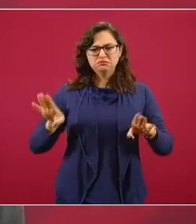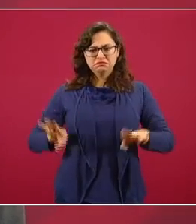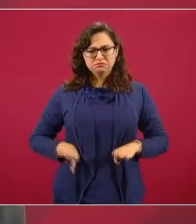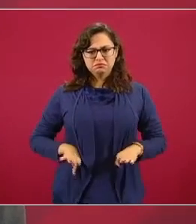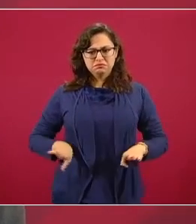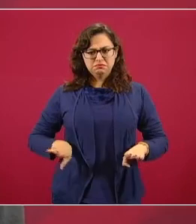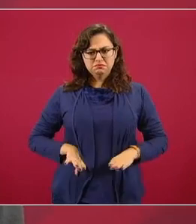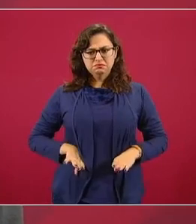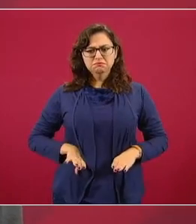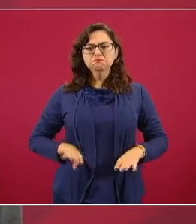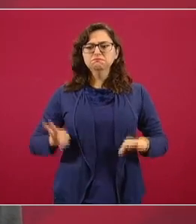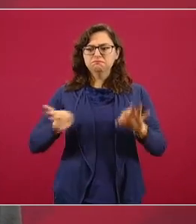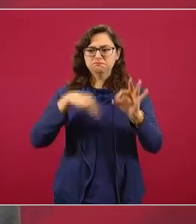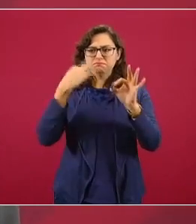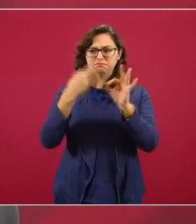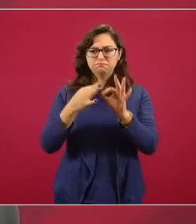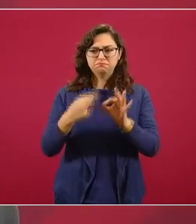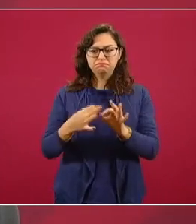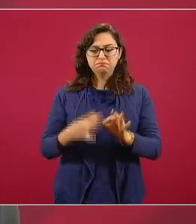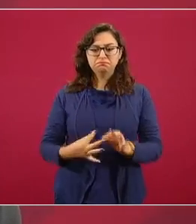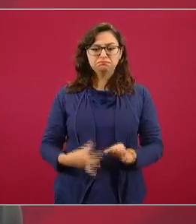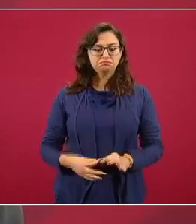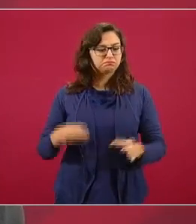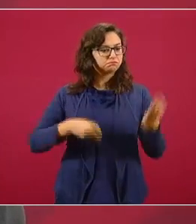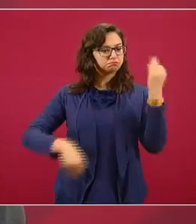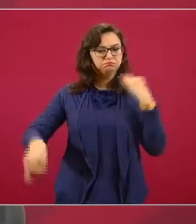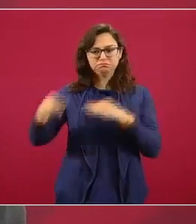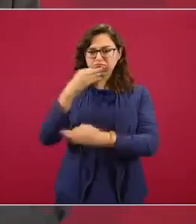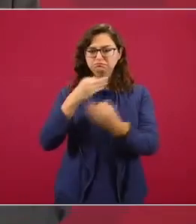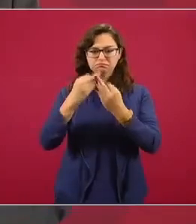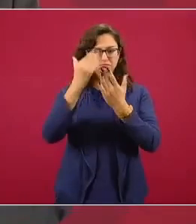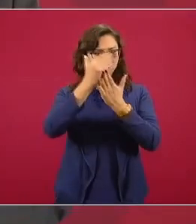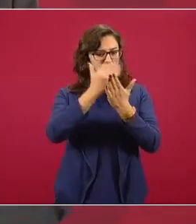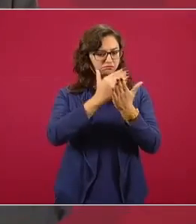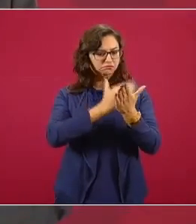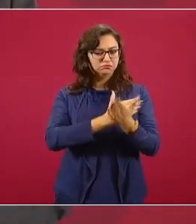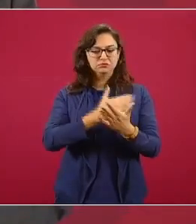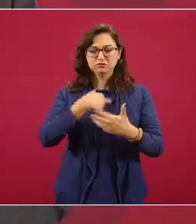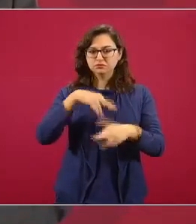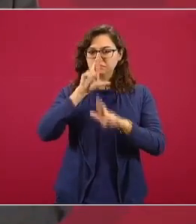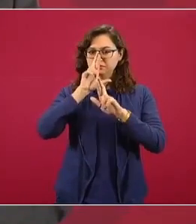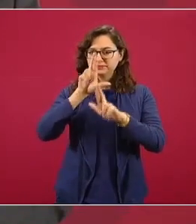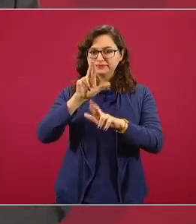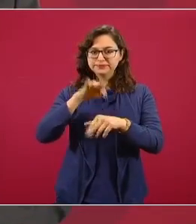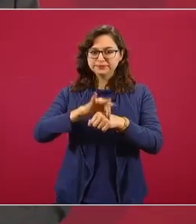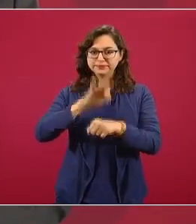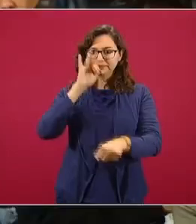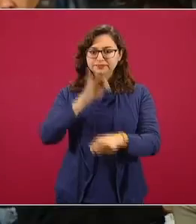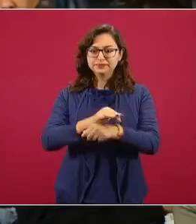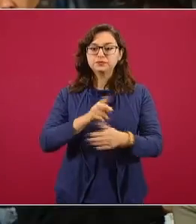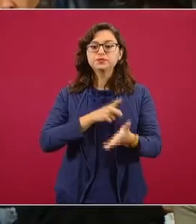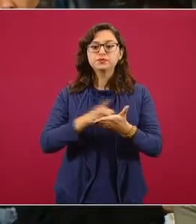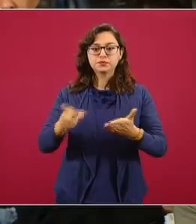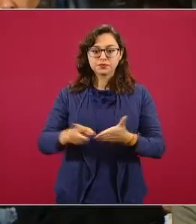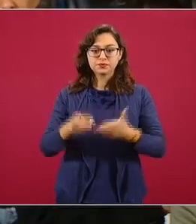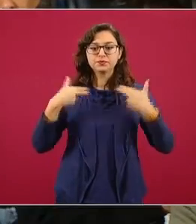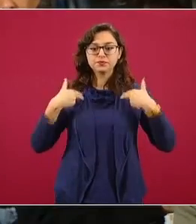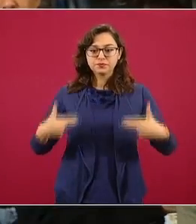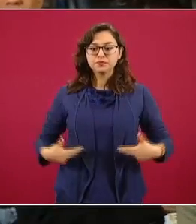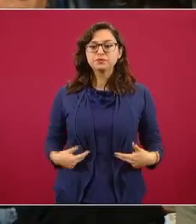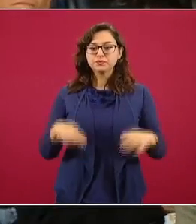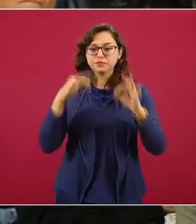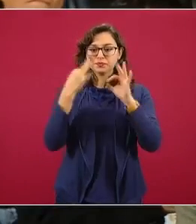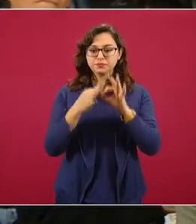y se están cumpliendo todos los protocolos de protección a los derechos humanos.